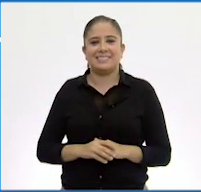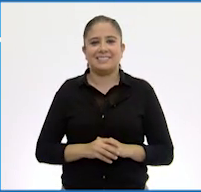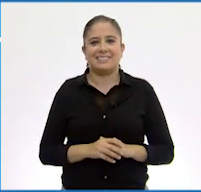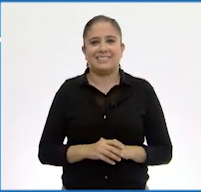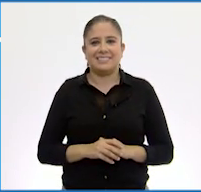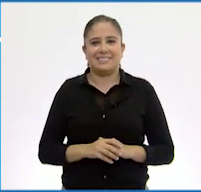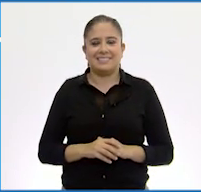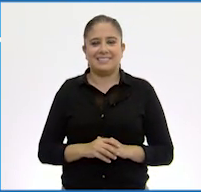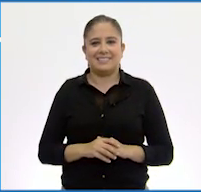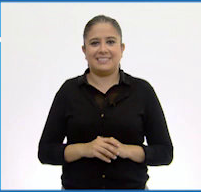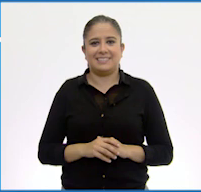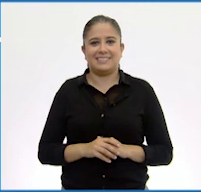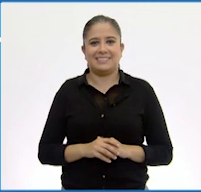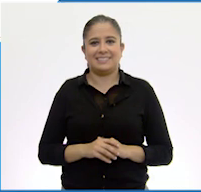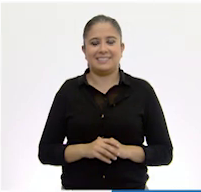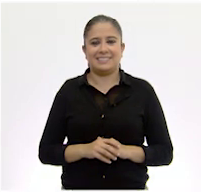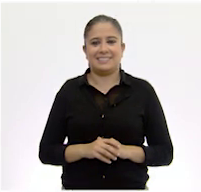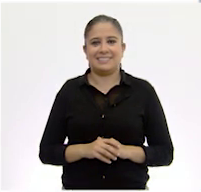conalitej.sep.gob.mx.